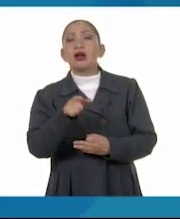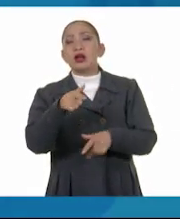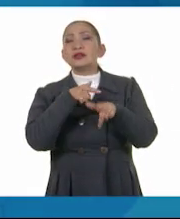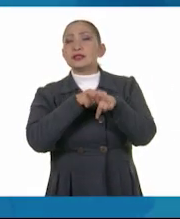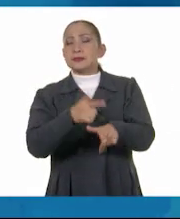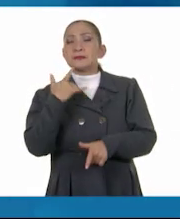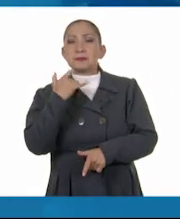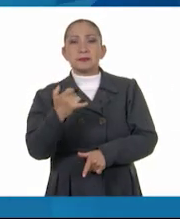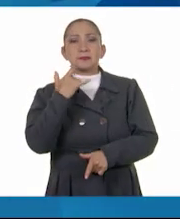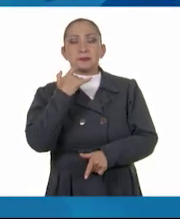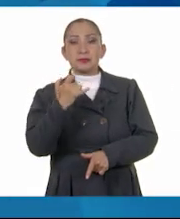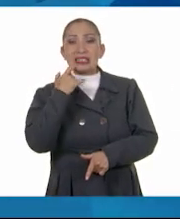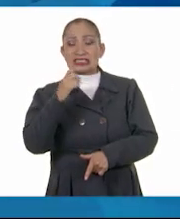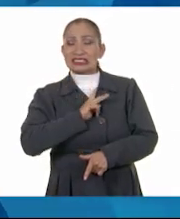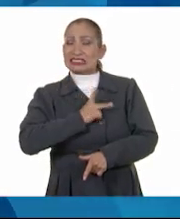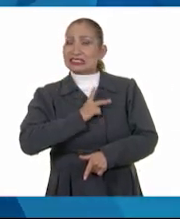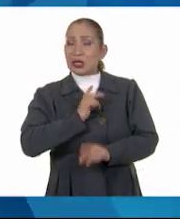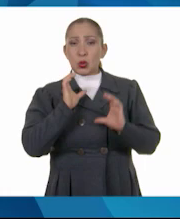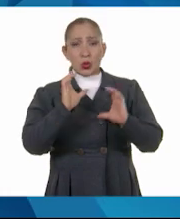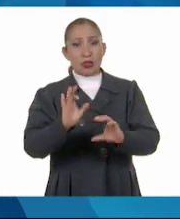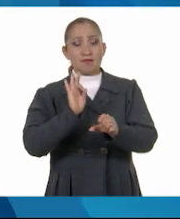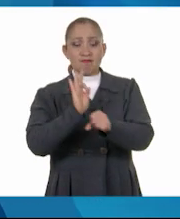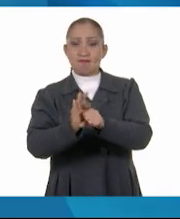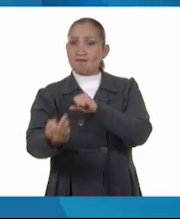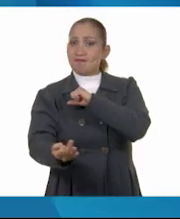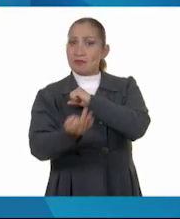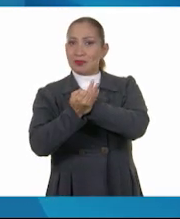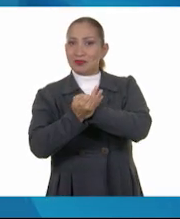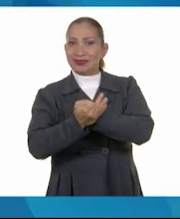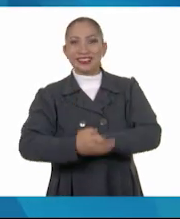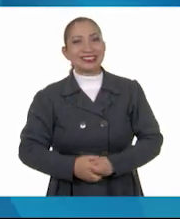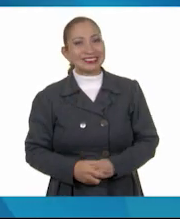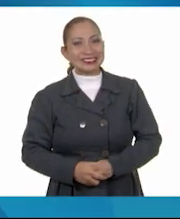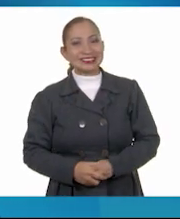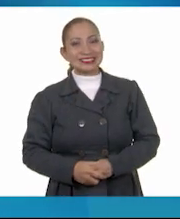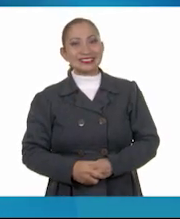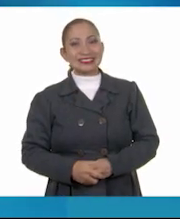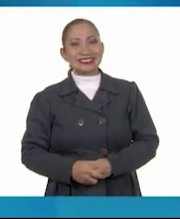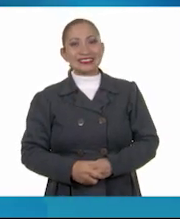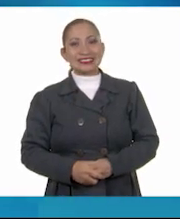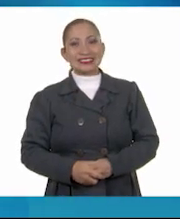Sigamos luchando juntos contra este virus, cuidándonos los unos a los otros.